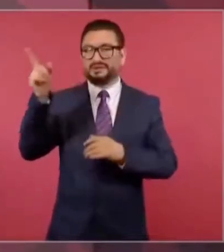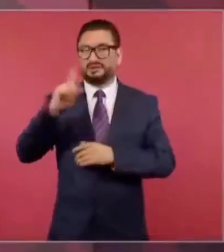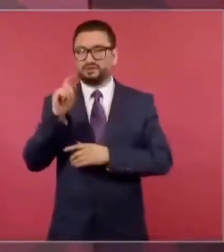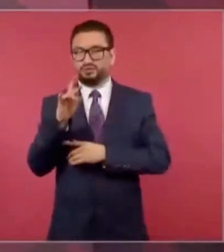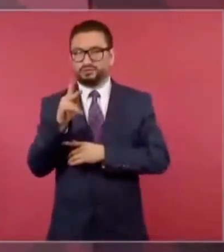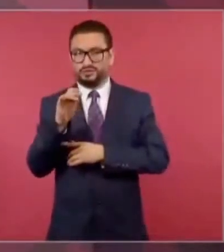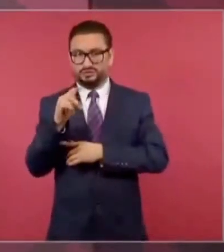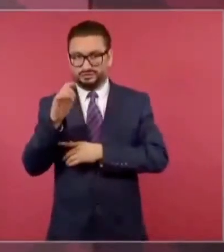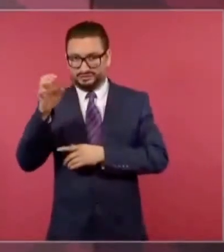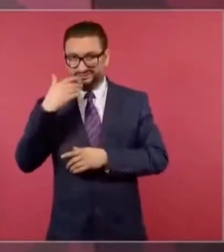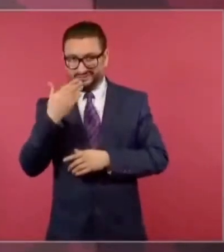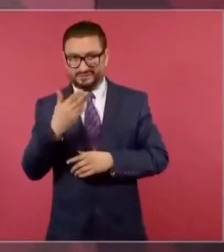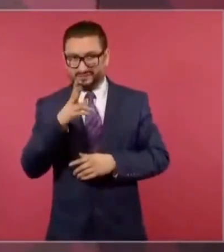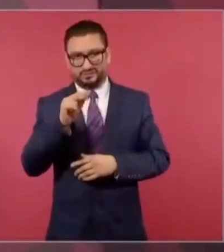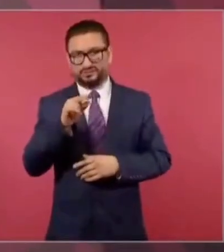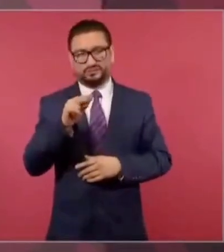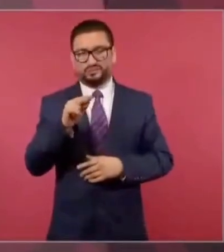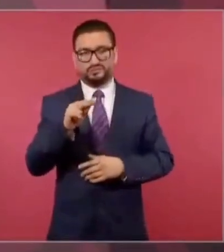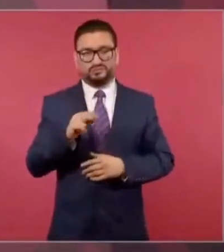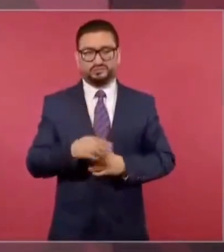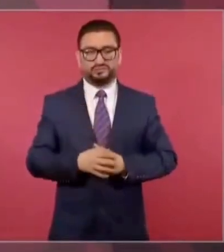no.